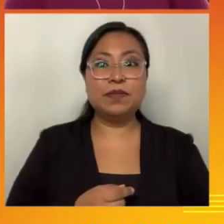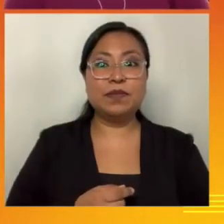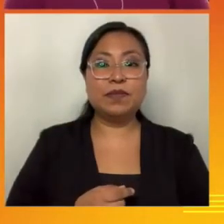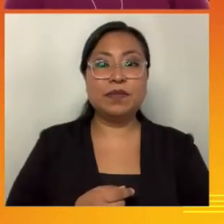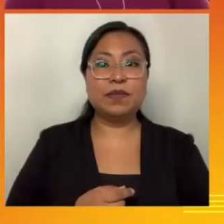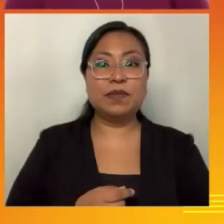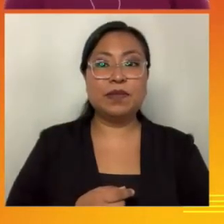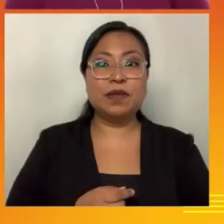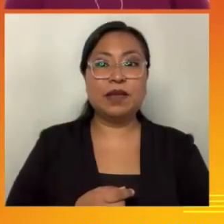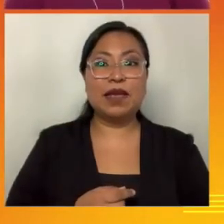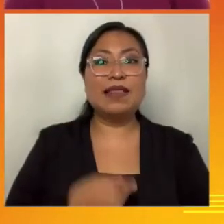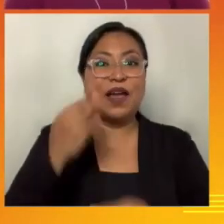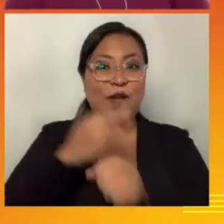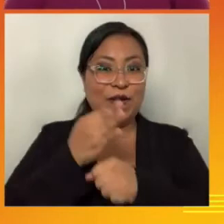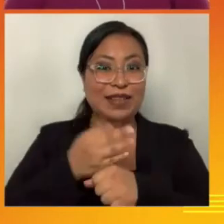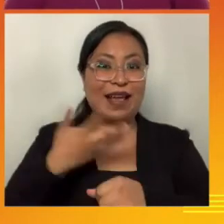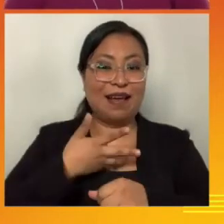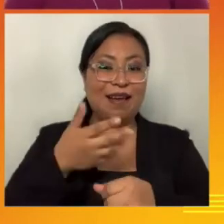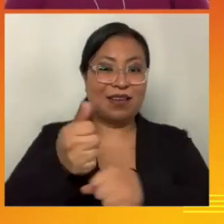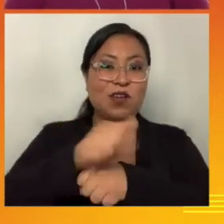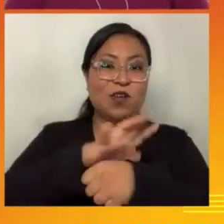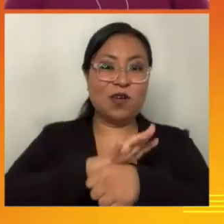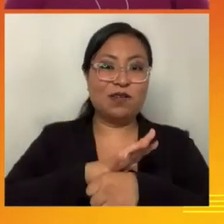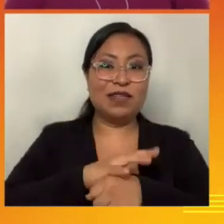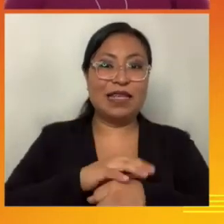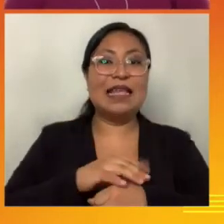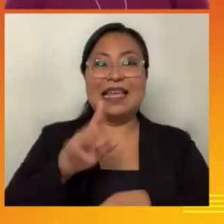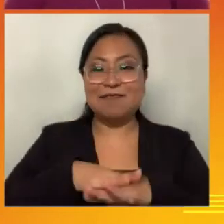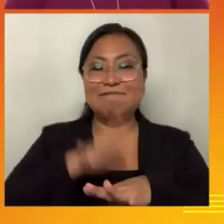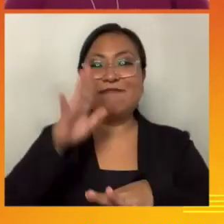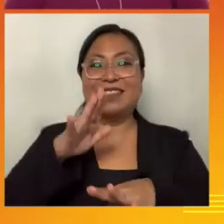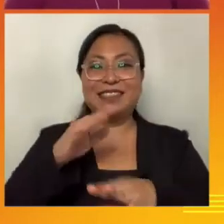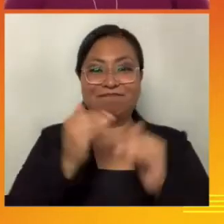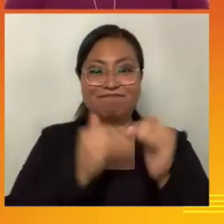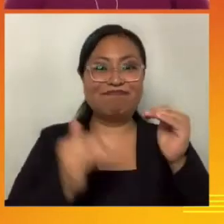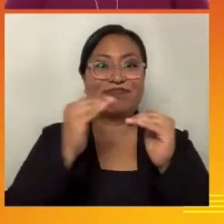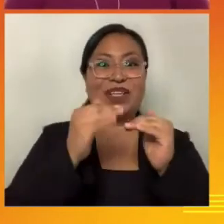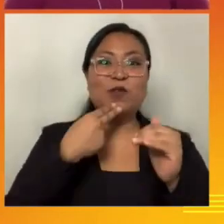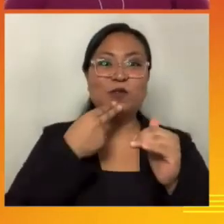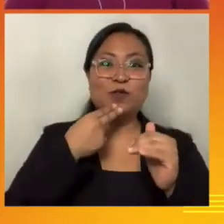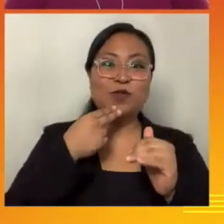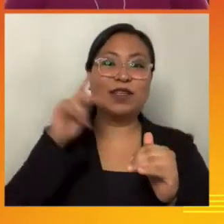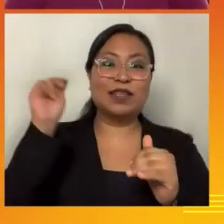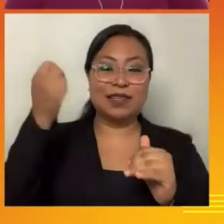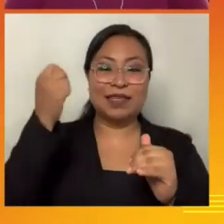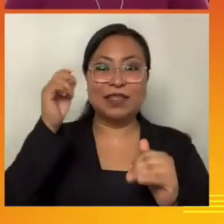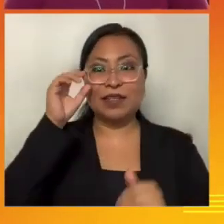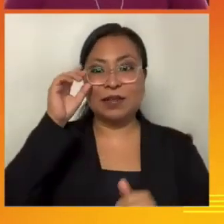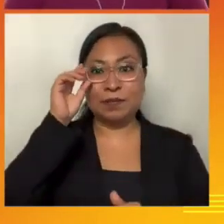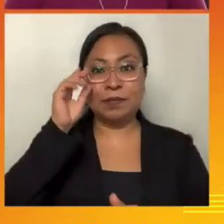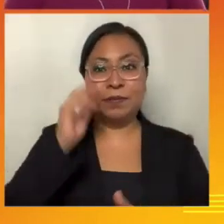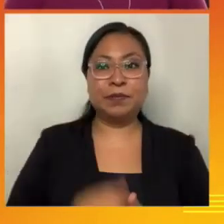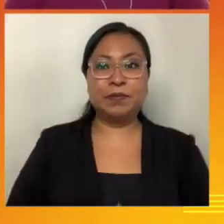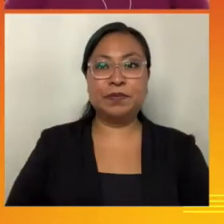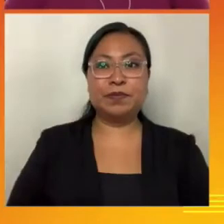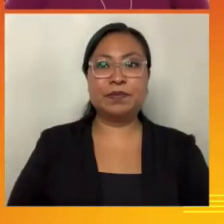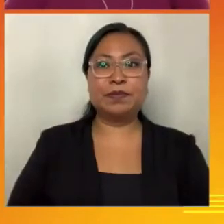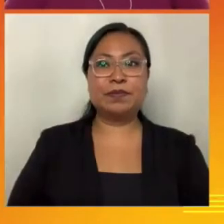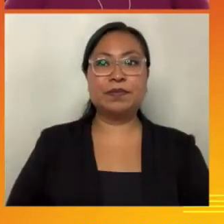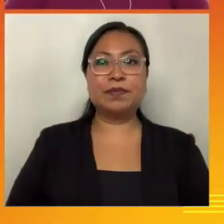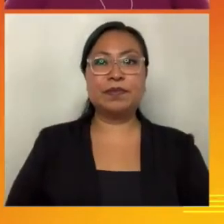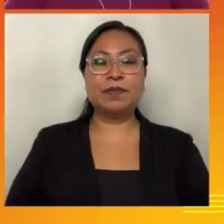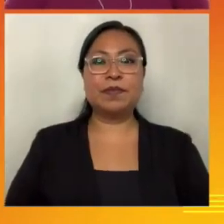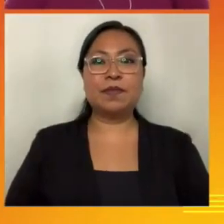bueno, con el COVID-19, que ahora pues están mucho más fuertes, ¿no? Y ya pasando un poquito a lo que hacemos desde